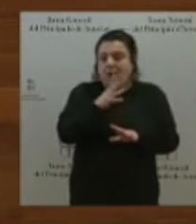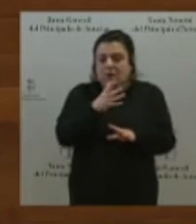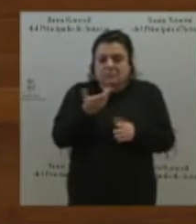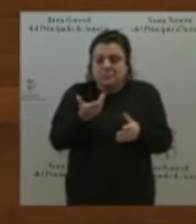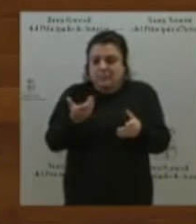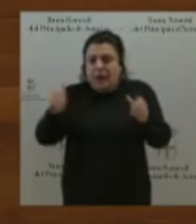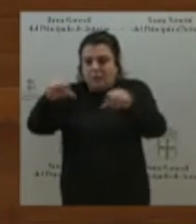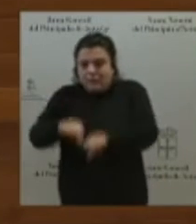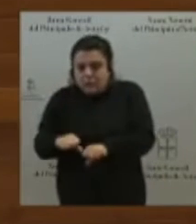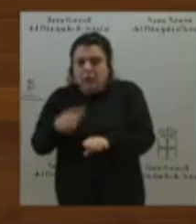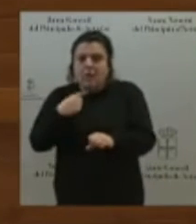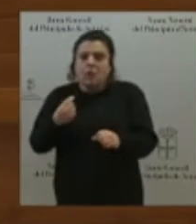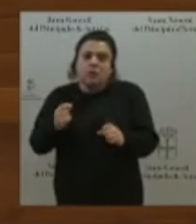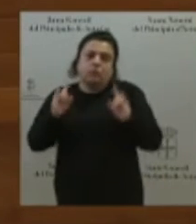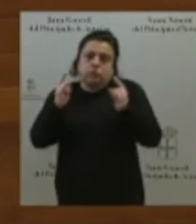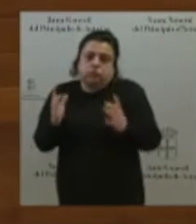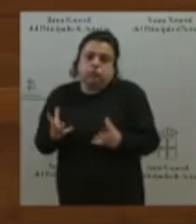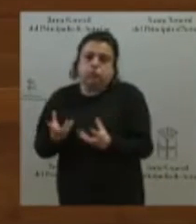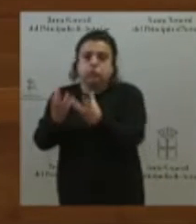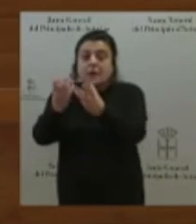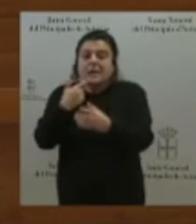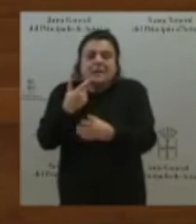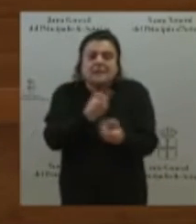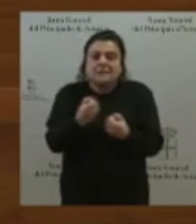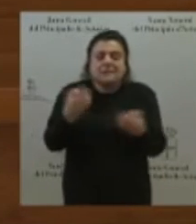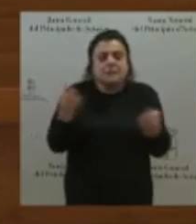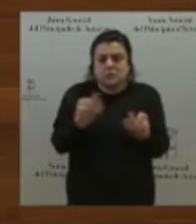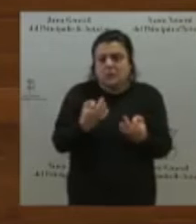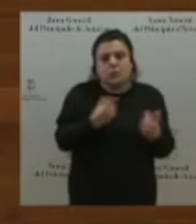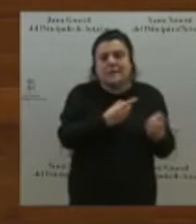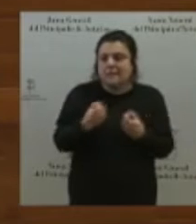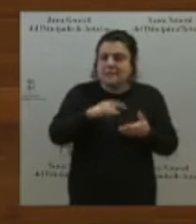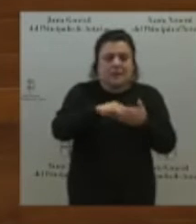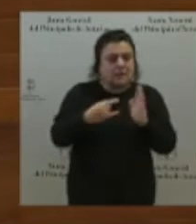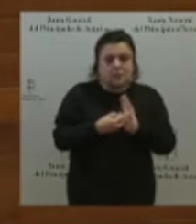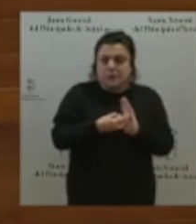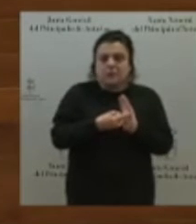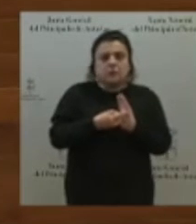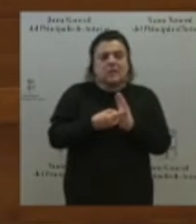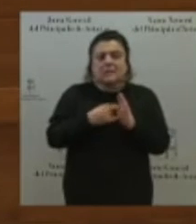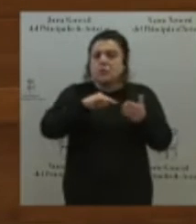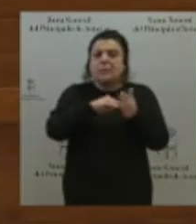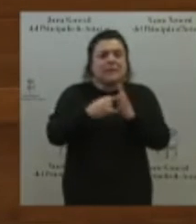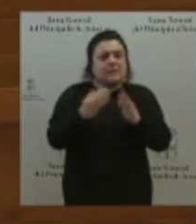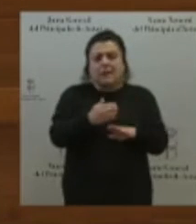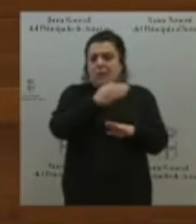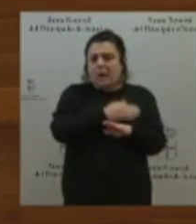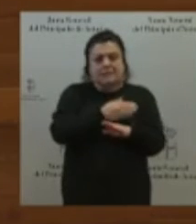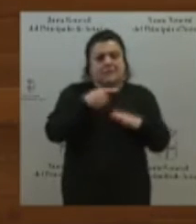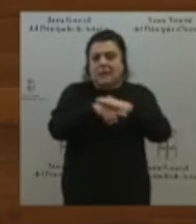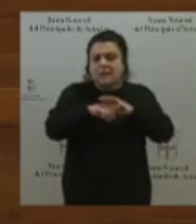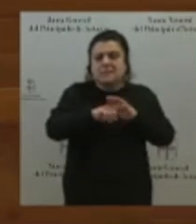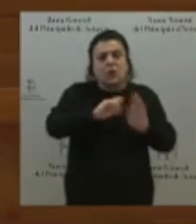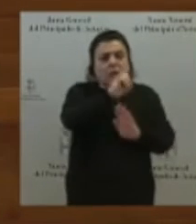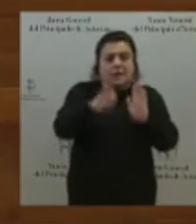la necesidad que estos proyectos encajen una planificación a medio y largo plazo de la gestión integral del patrimonio cultural asturiano, importantísimo